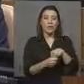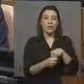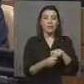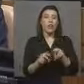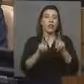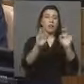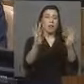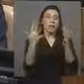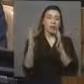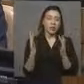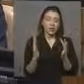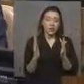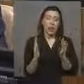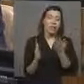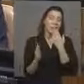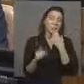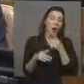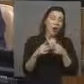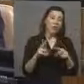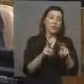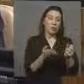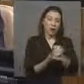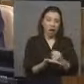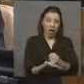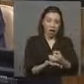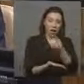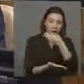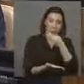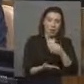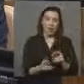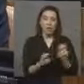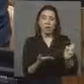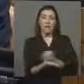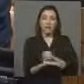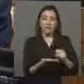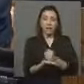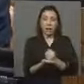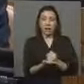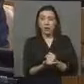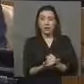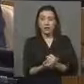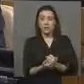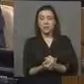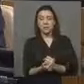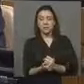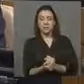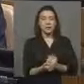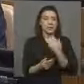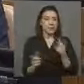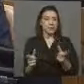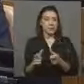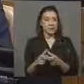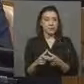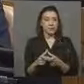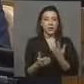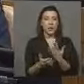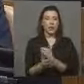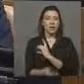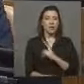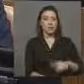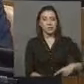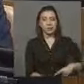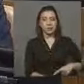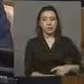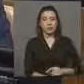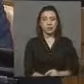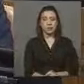en el tema forestal. Lo hemos visto con los remedios en el ámbito de la farmacia, donde aquí incluso en la misma comisión del Frente tenemos parlamentarios